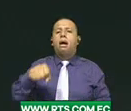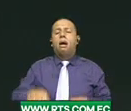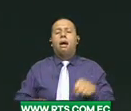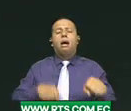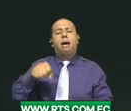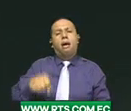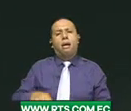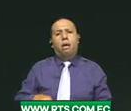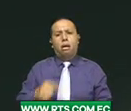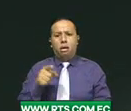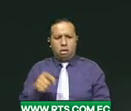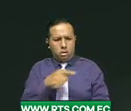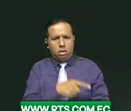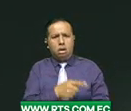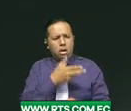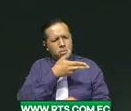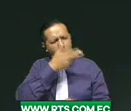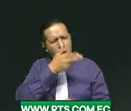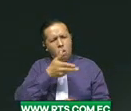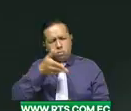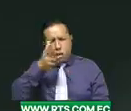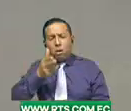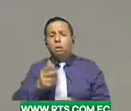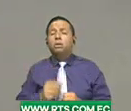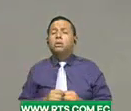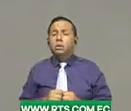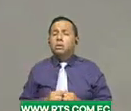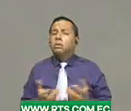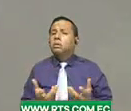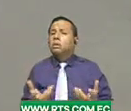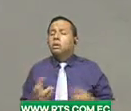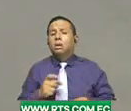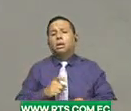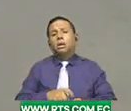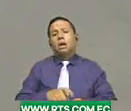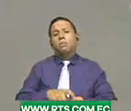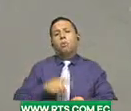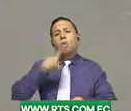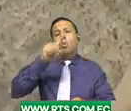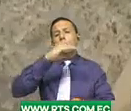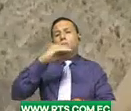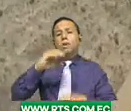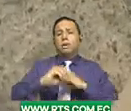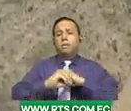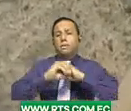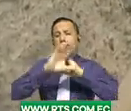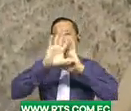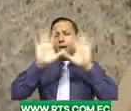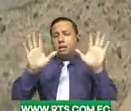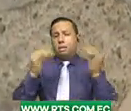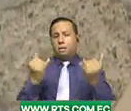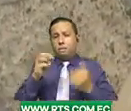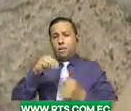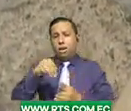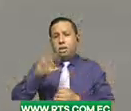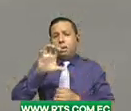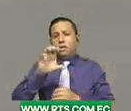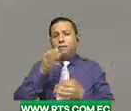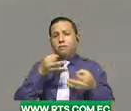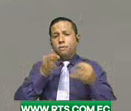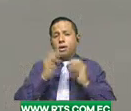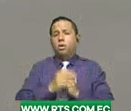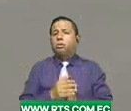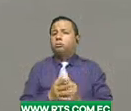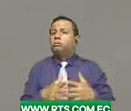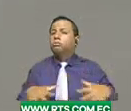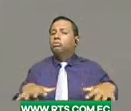Ambos recibieron impactos de bala en sus cuerpos. El hecho se registró a la 1:30 de la madrugada de este martes 15 de febrero, en el sector